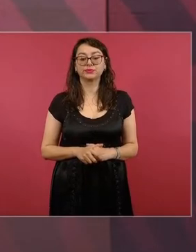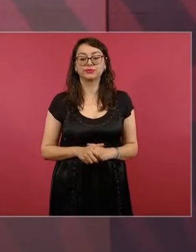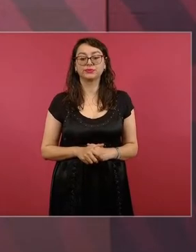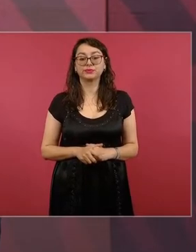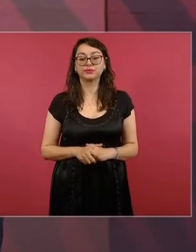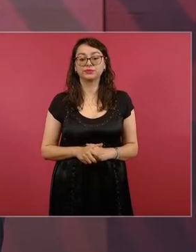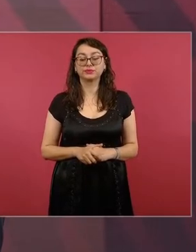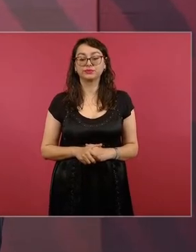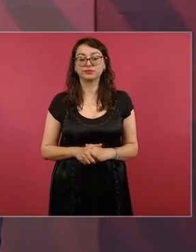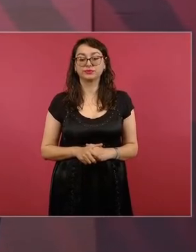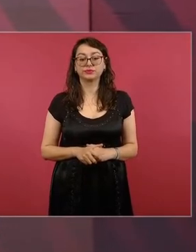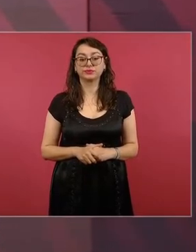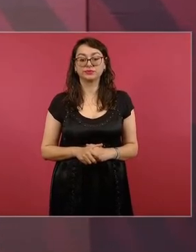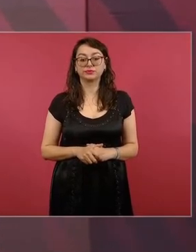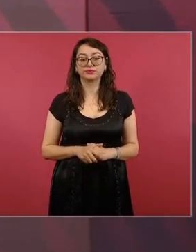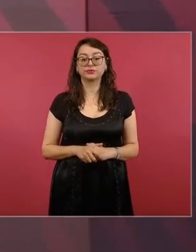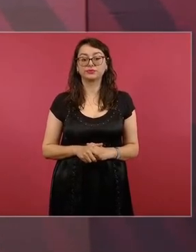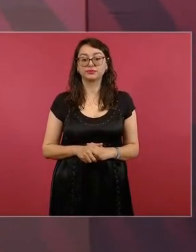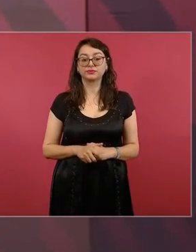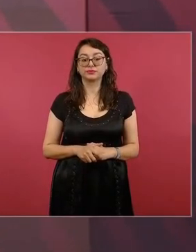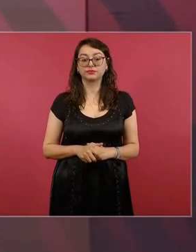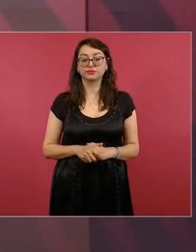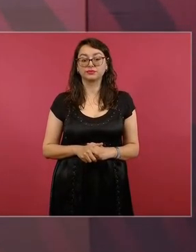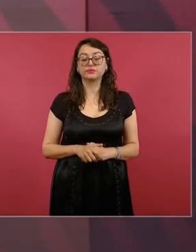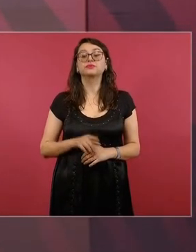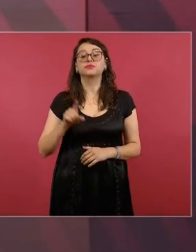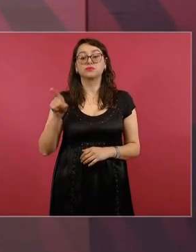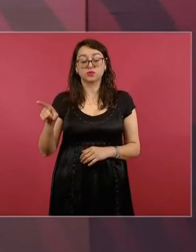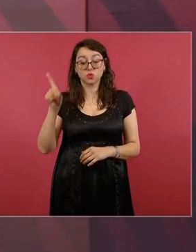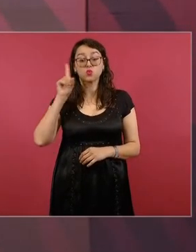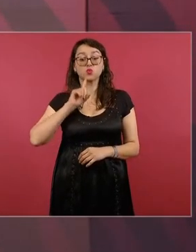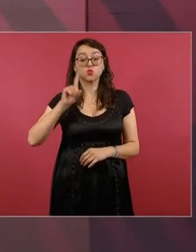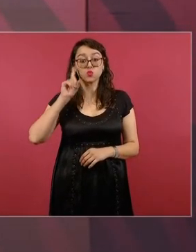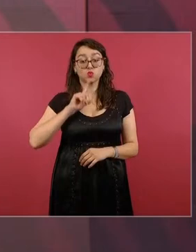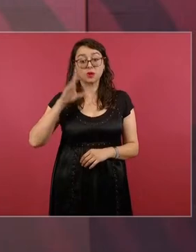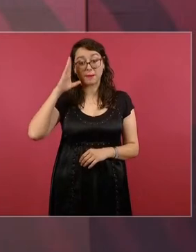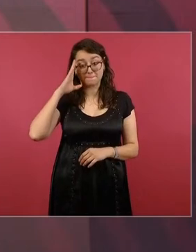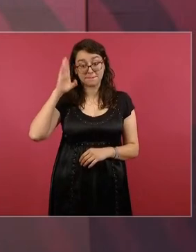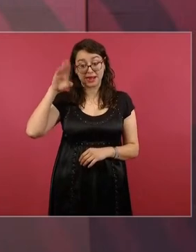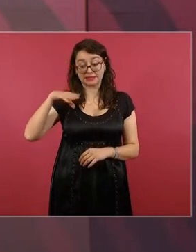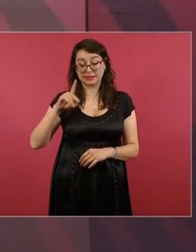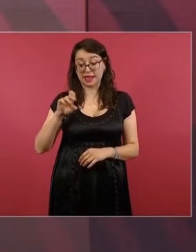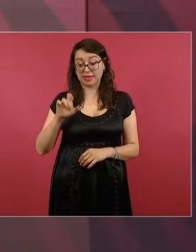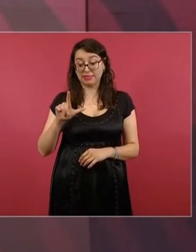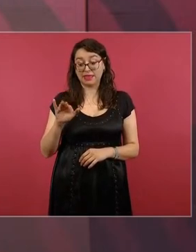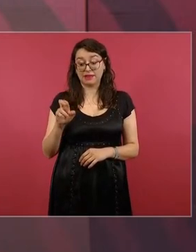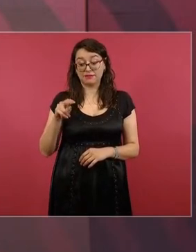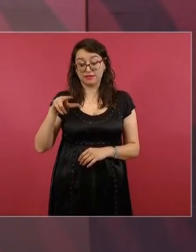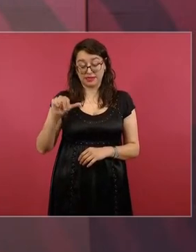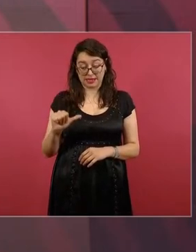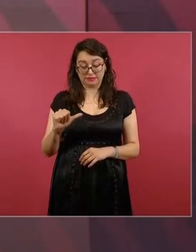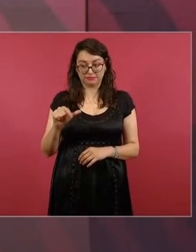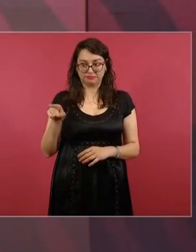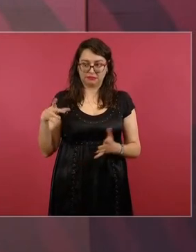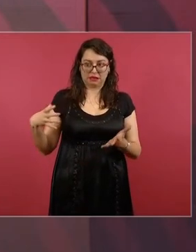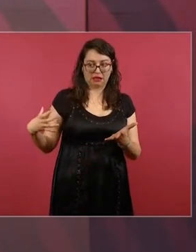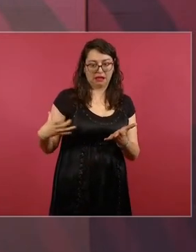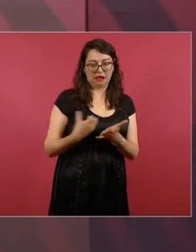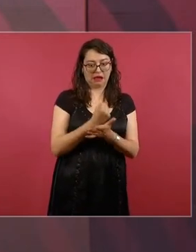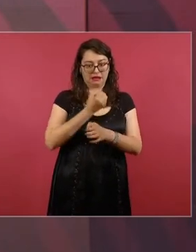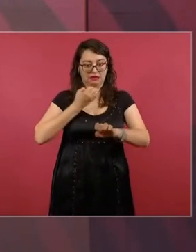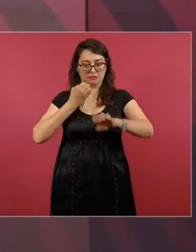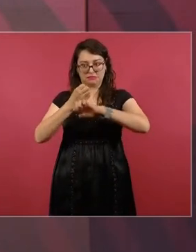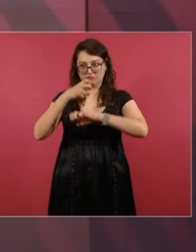Celebramos el triunfo de la manera de la maestra Delfina Gómez Álvarez a la gobernatura del